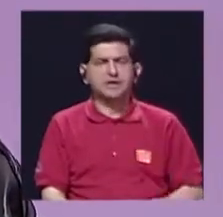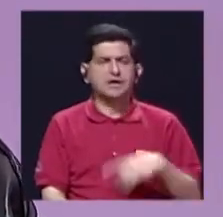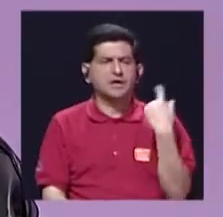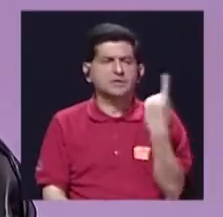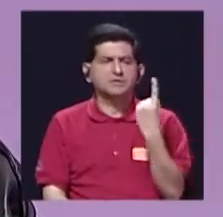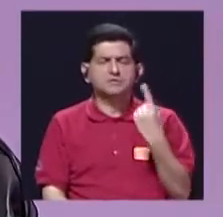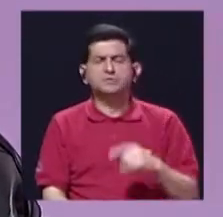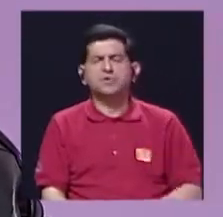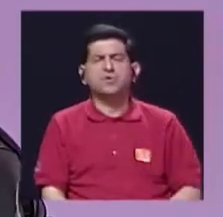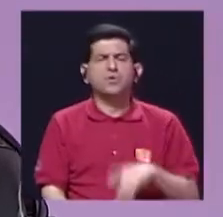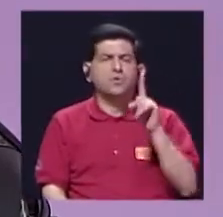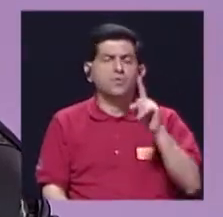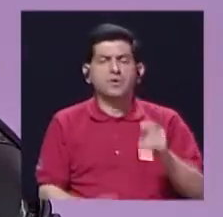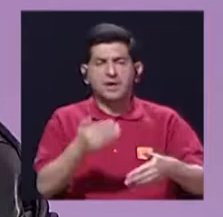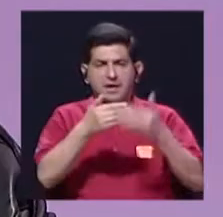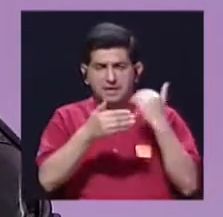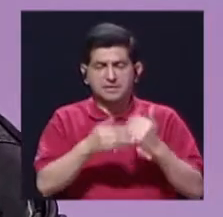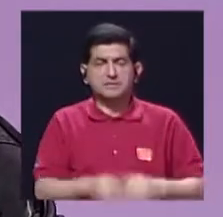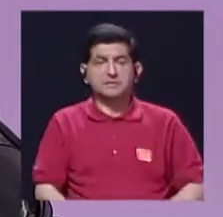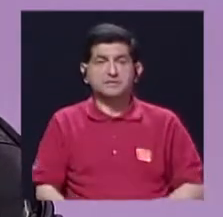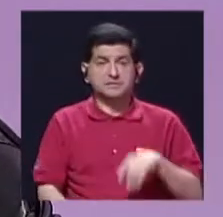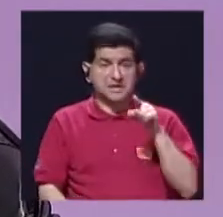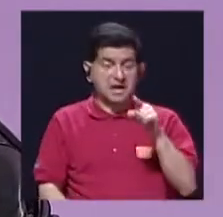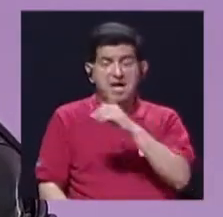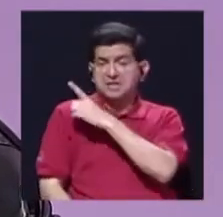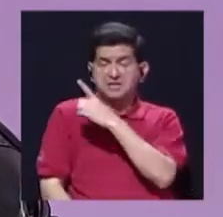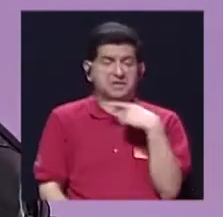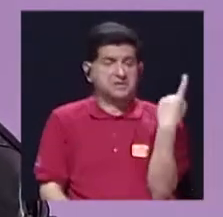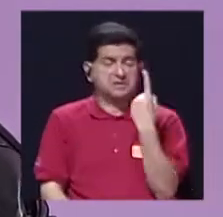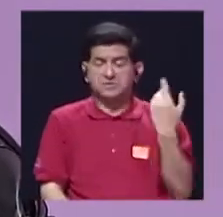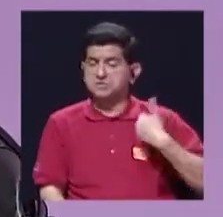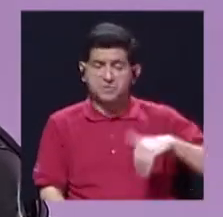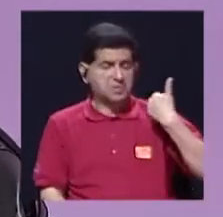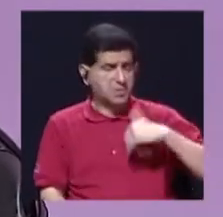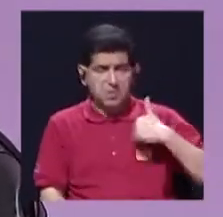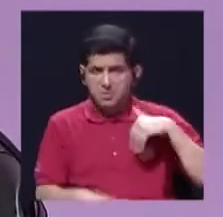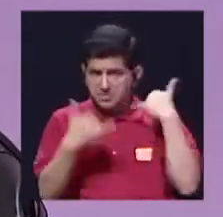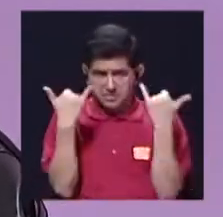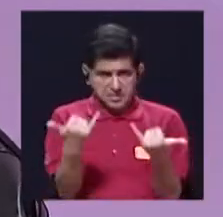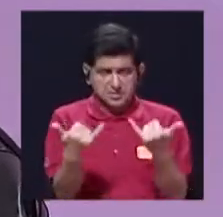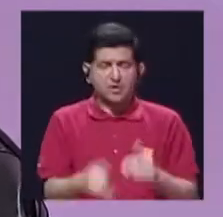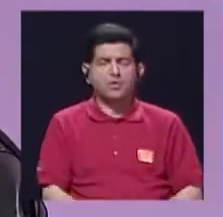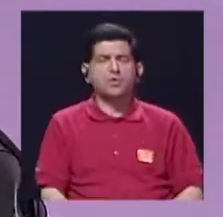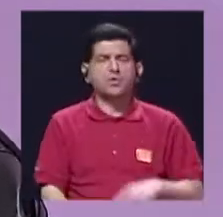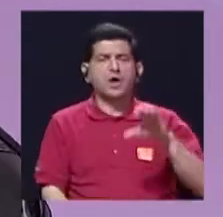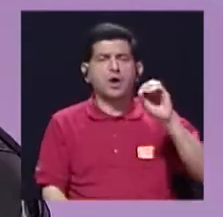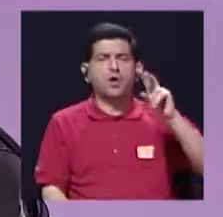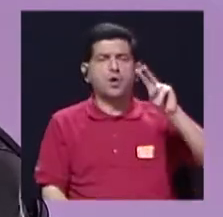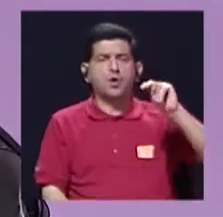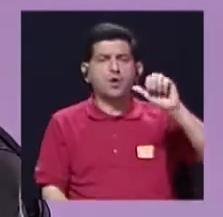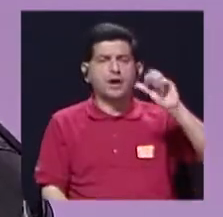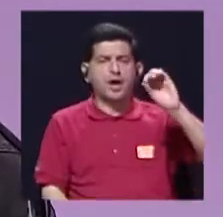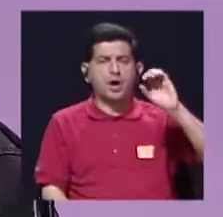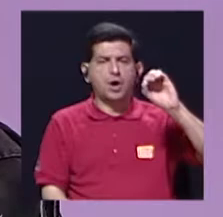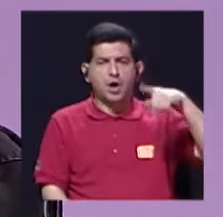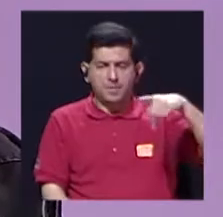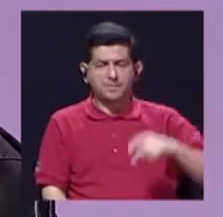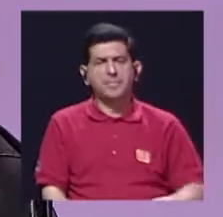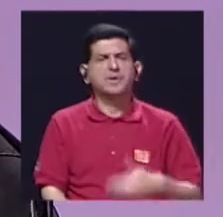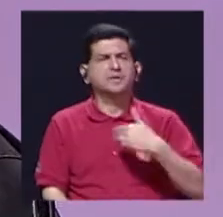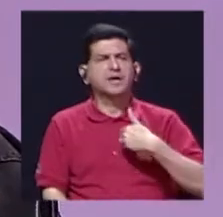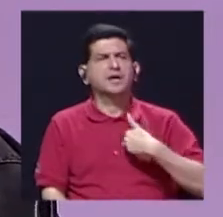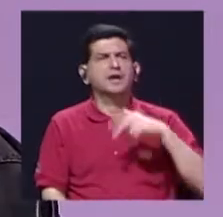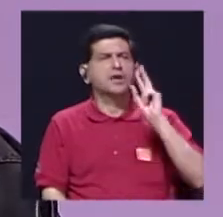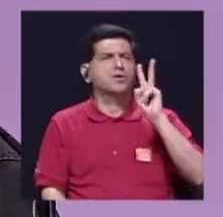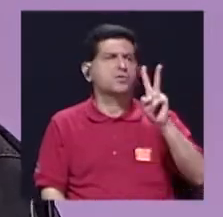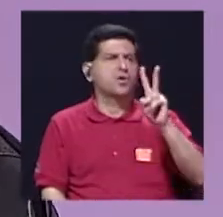hay hombres. ¿En la directiva? En la directiva, sí. Y en el CONACOP, han habido